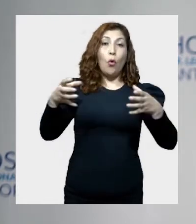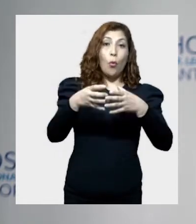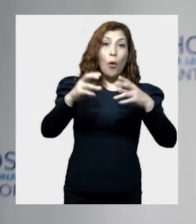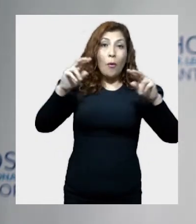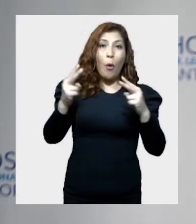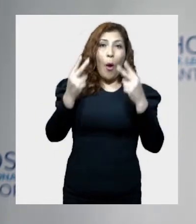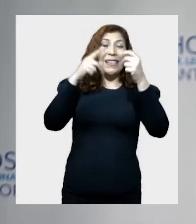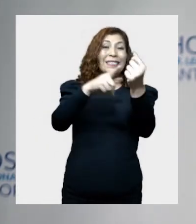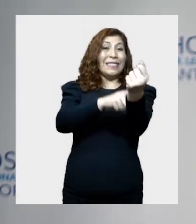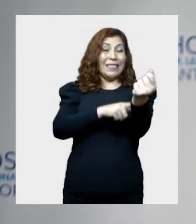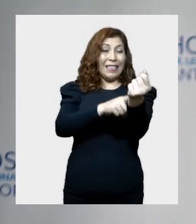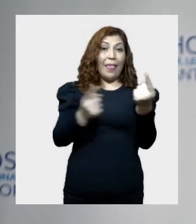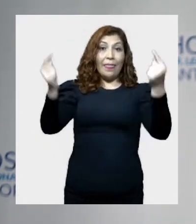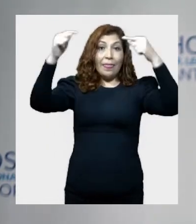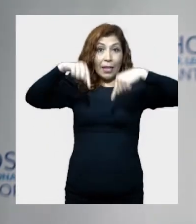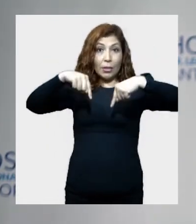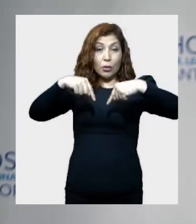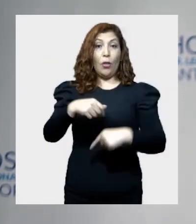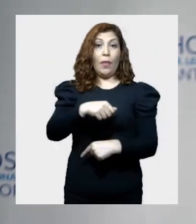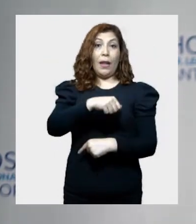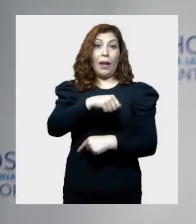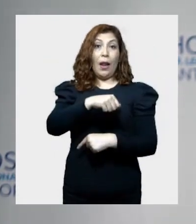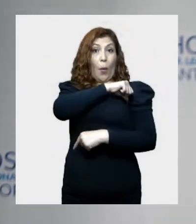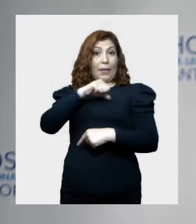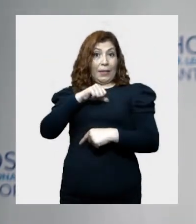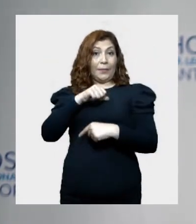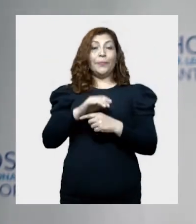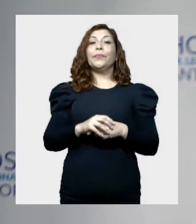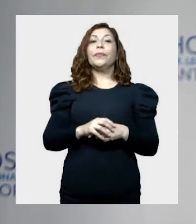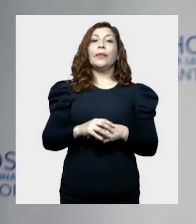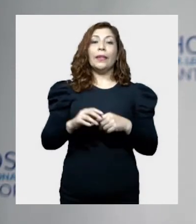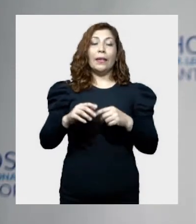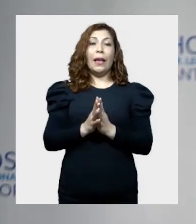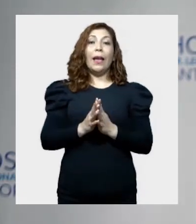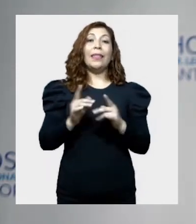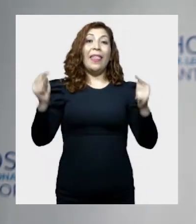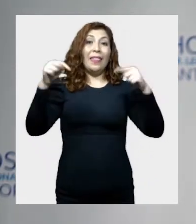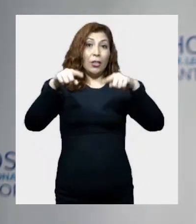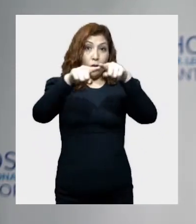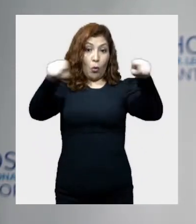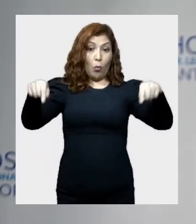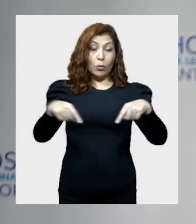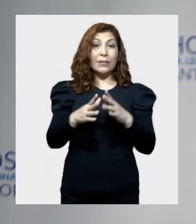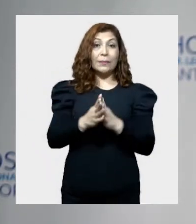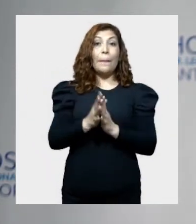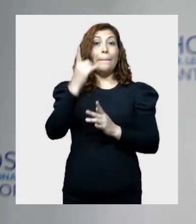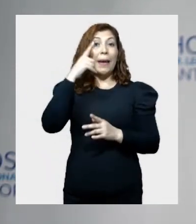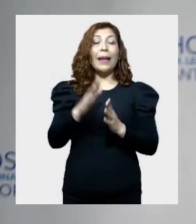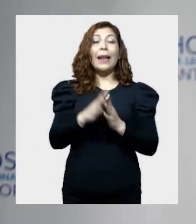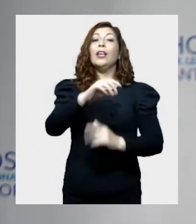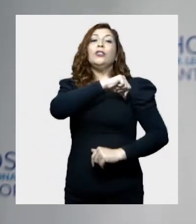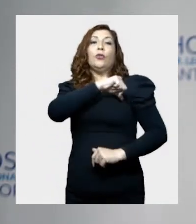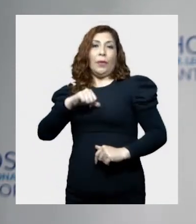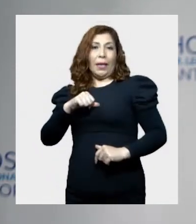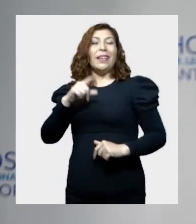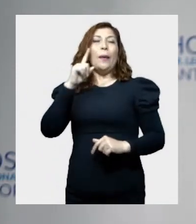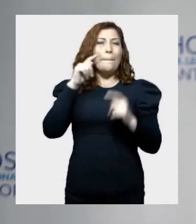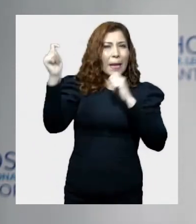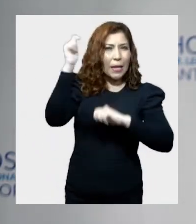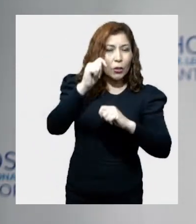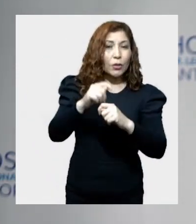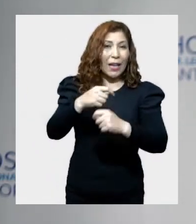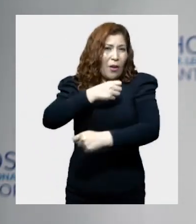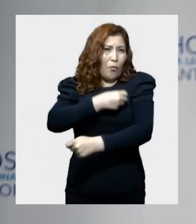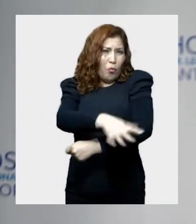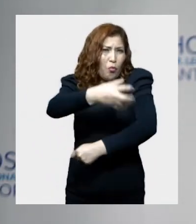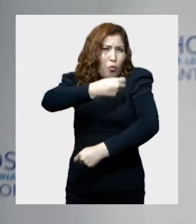sanguíneo intraoperatorio, el cual se encuentra a disposición de Pabellón Central para aquella cirugía con alto riesgo de